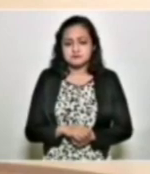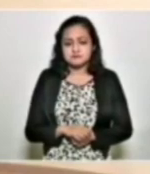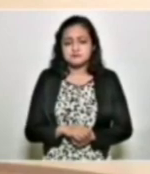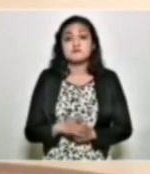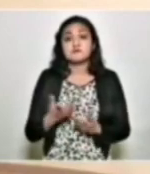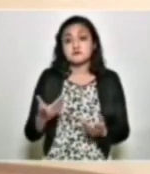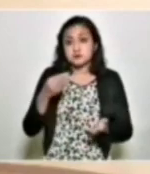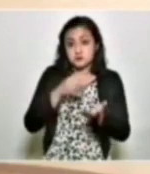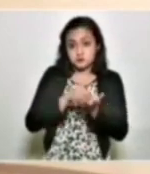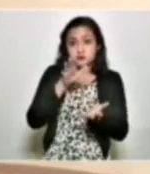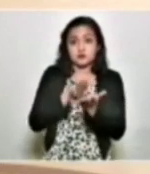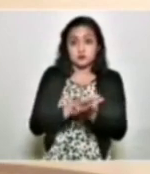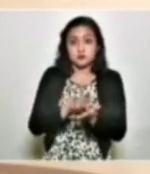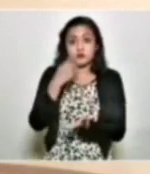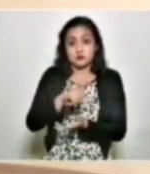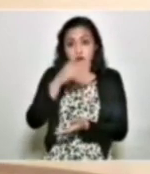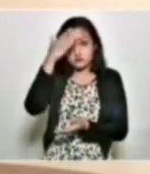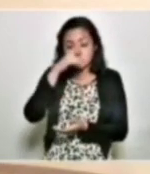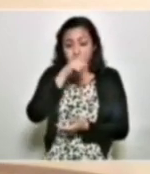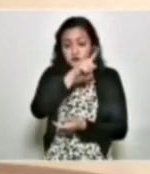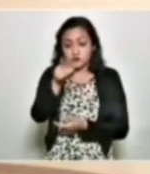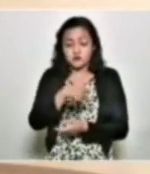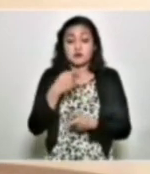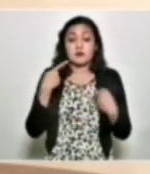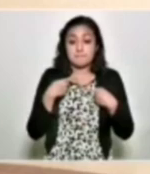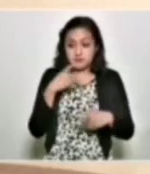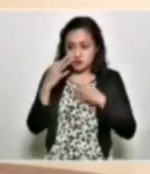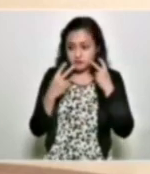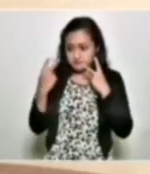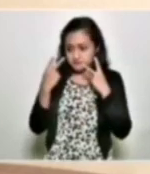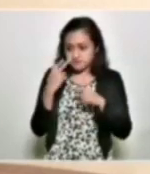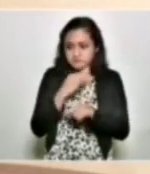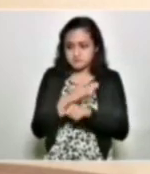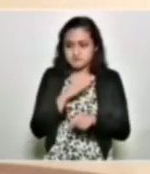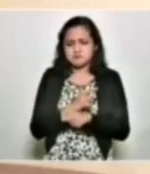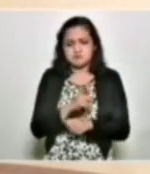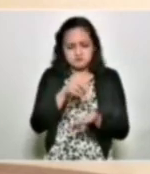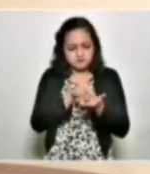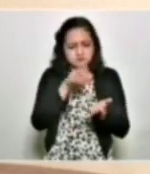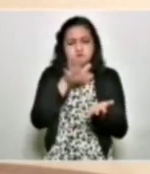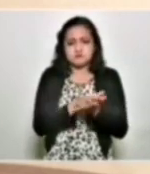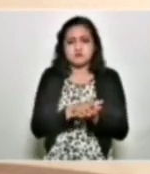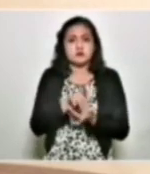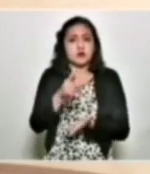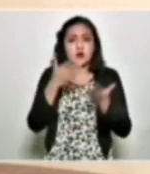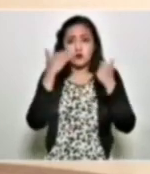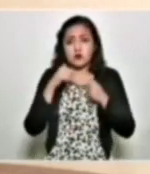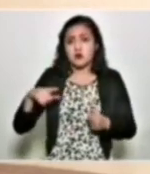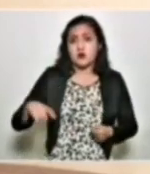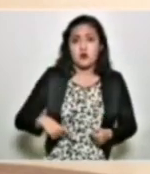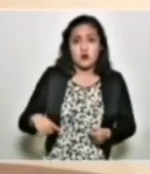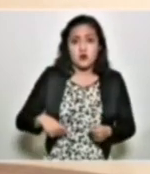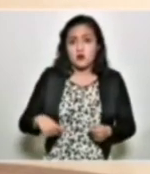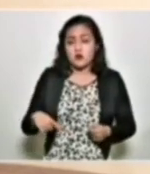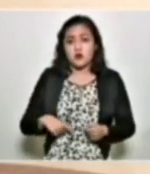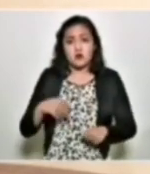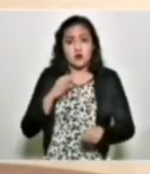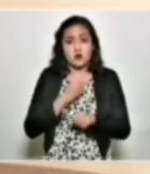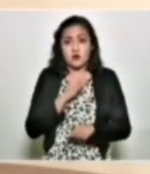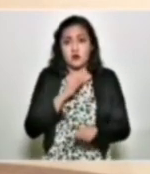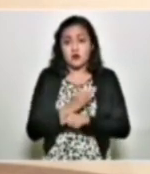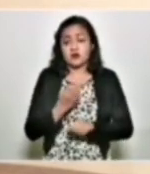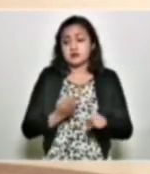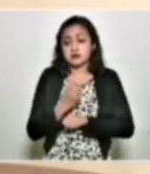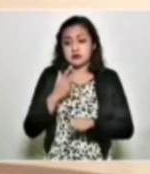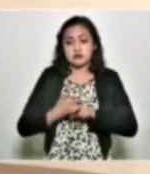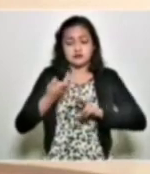que tomen nota ustedes periodistas tomen nota no hay un gobierno volcado estatal